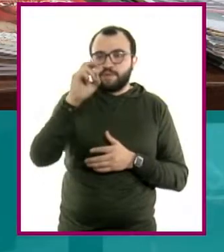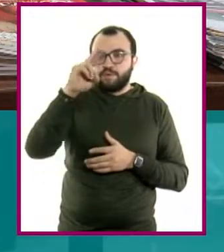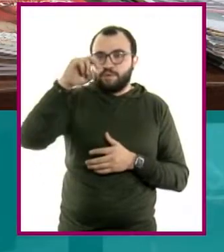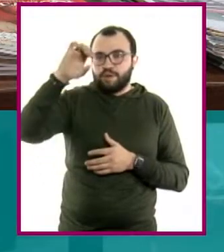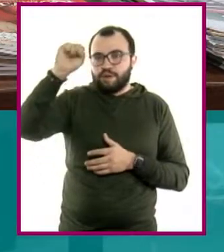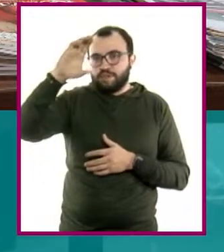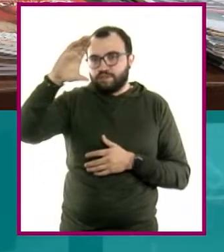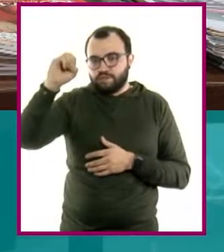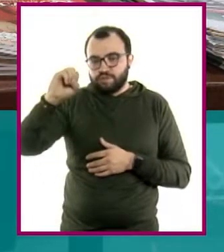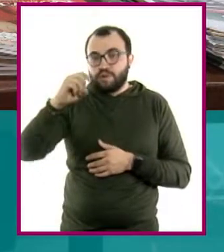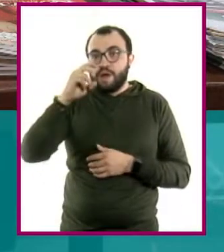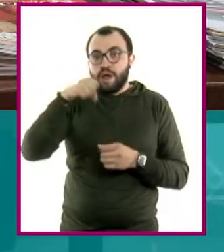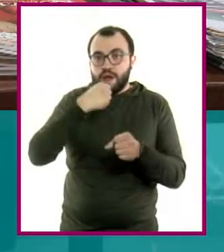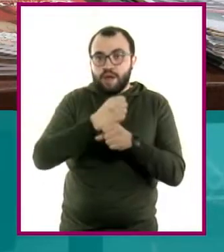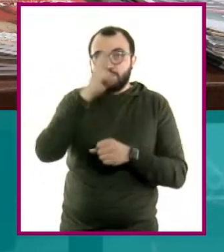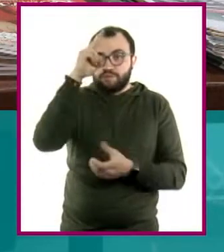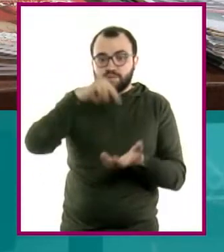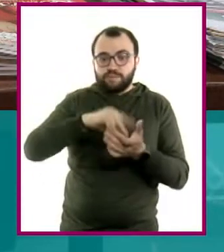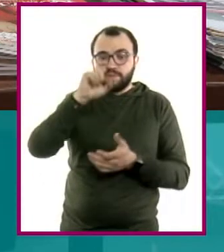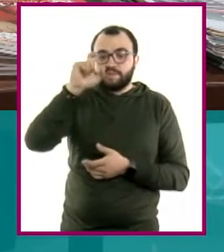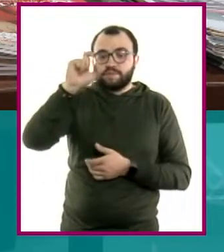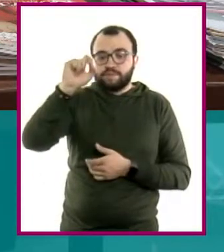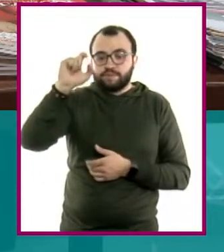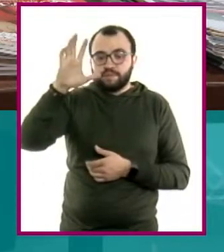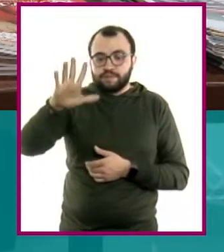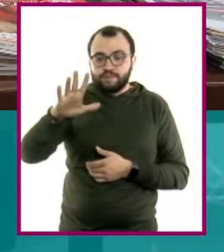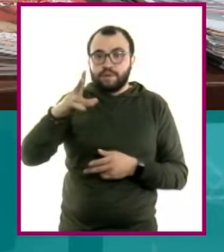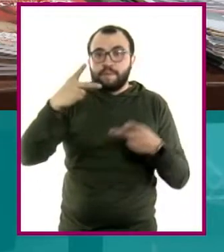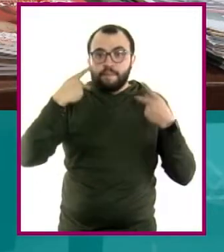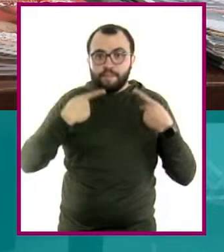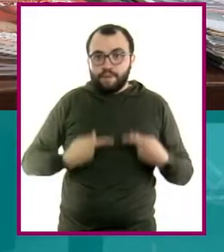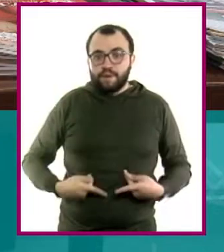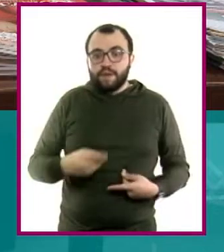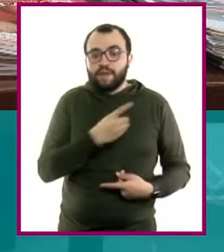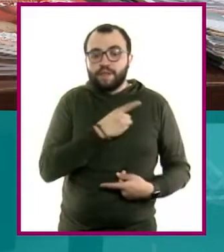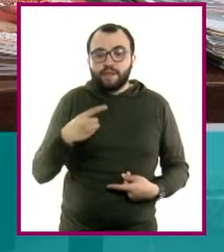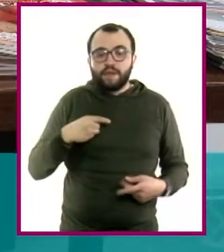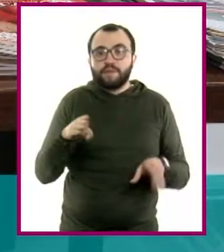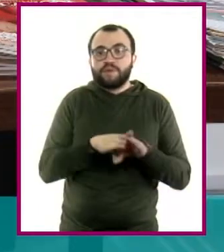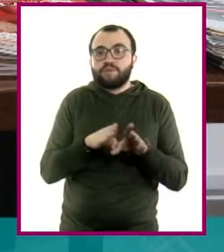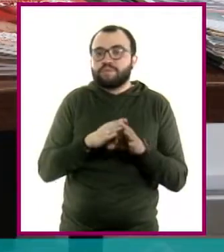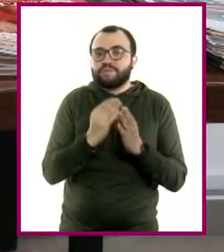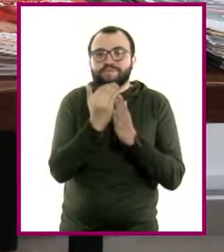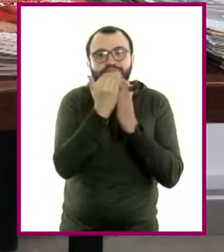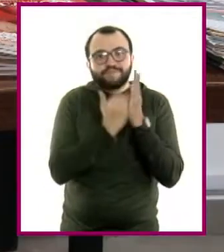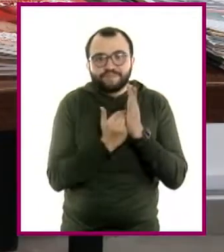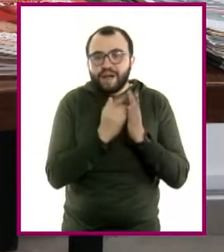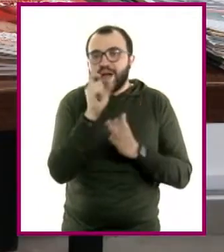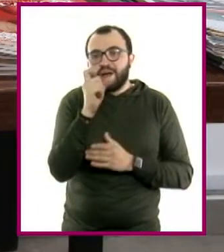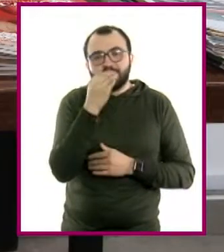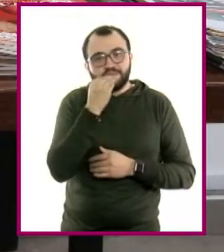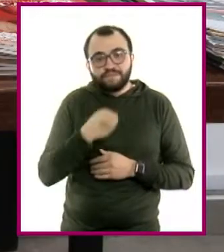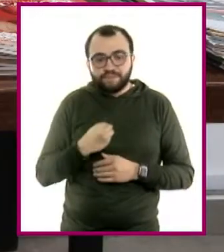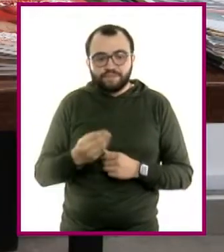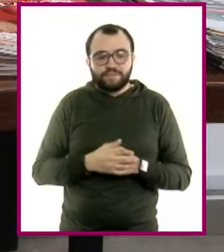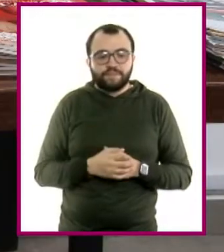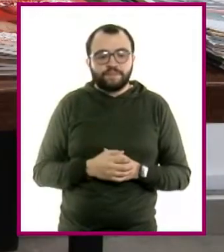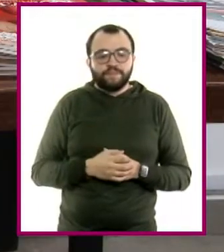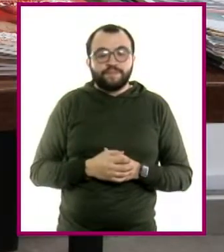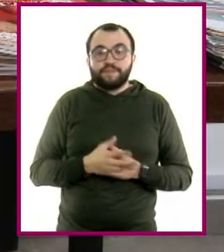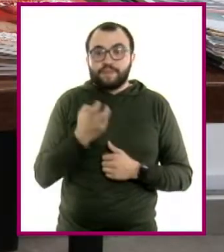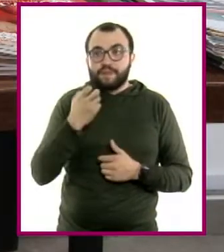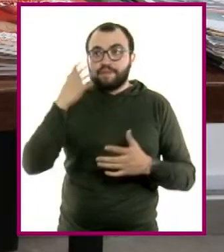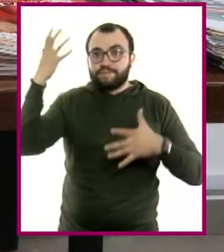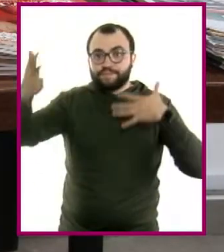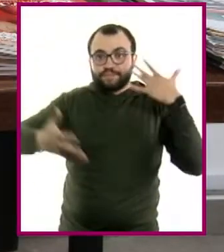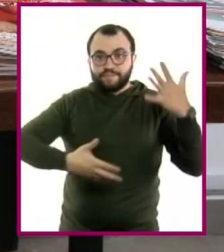año 2025, una gran parte de la población deberá conformarse con bajas reservas de agua. De hecho, la